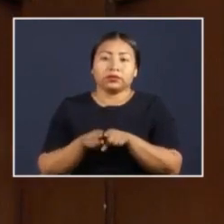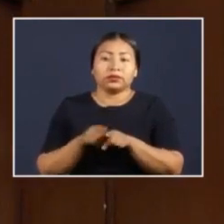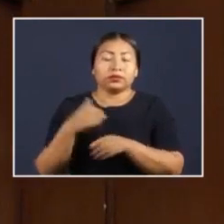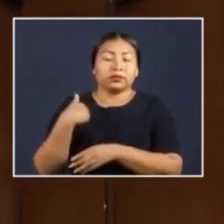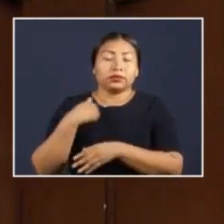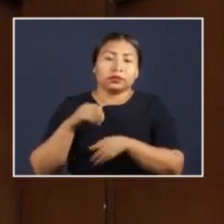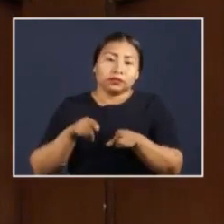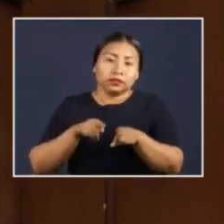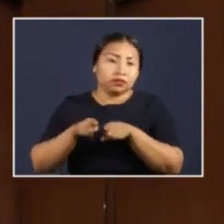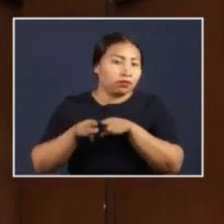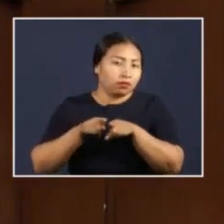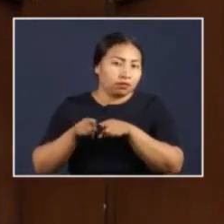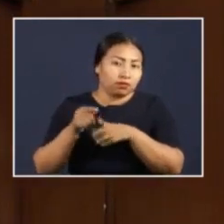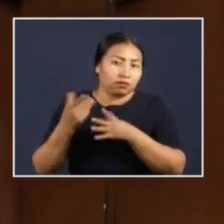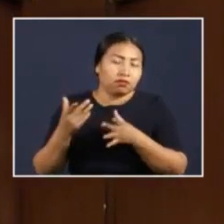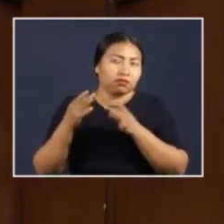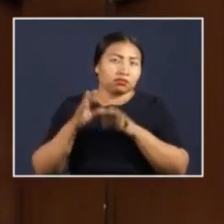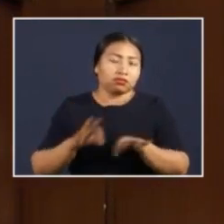especializada